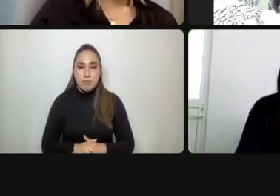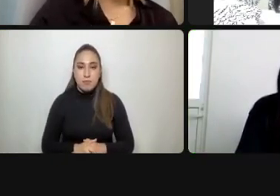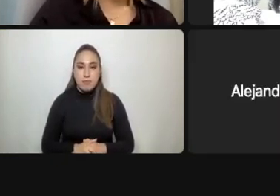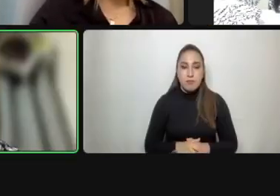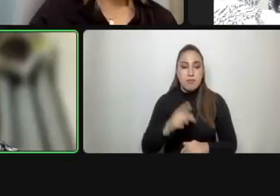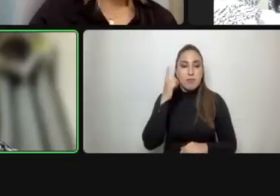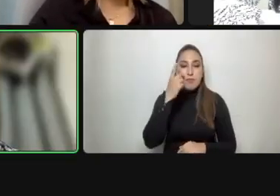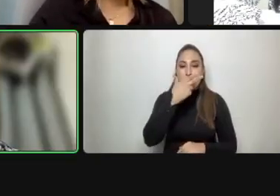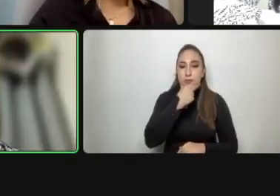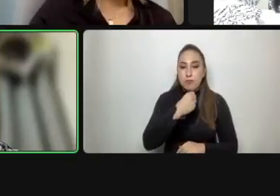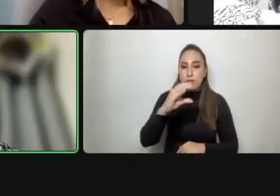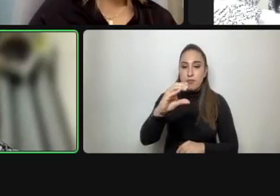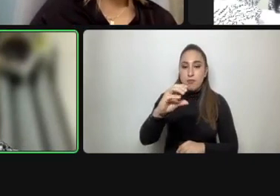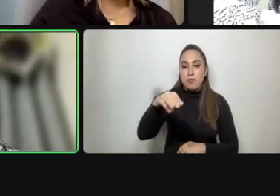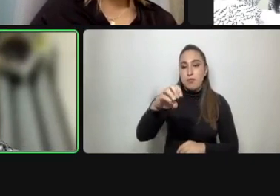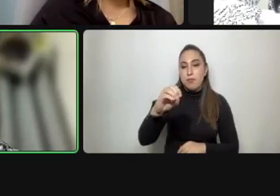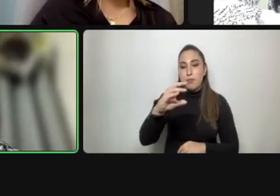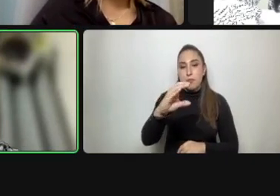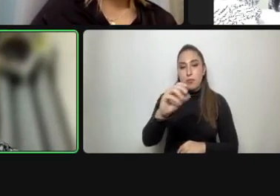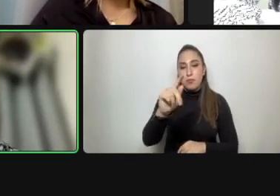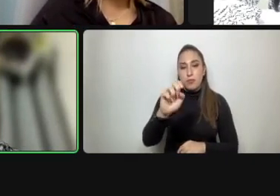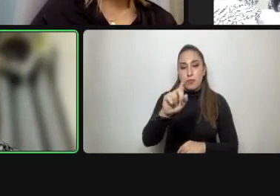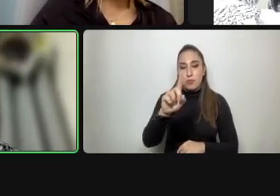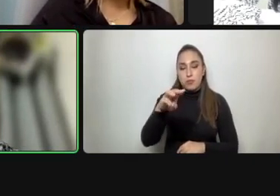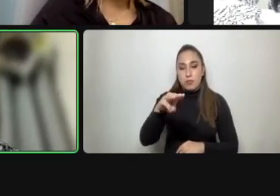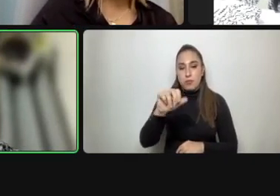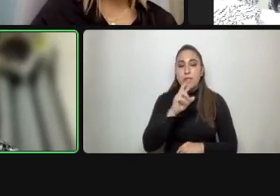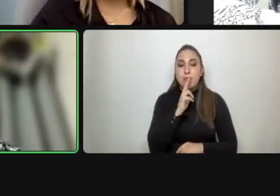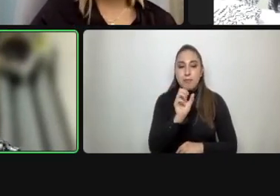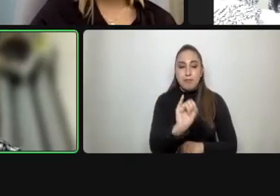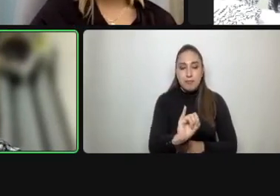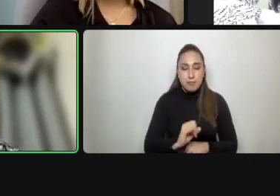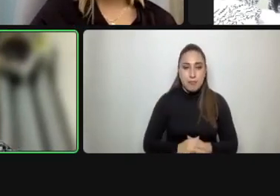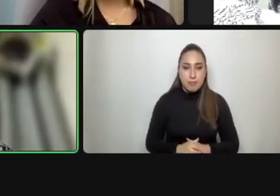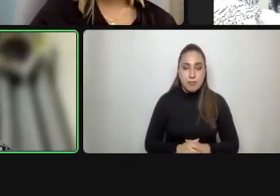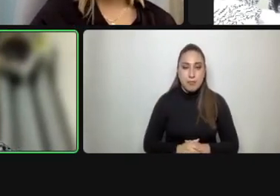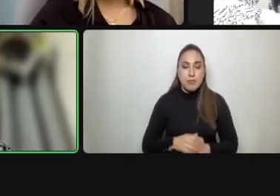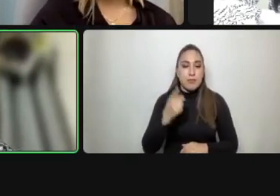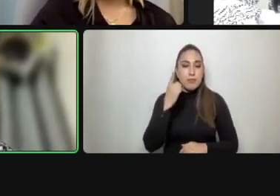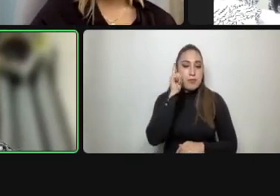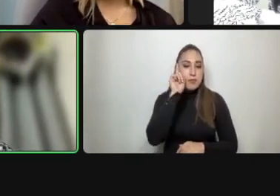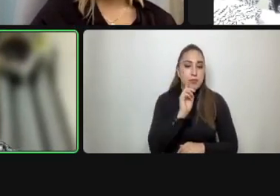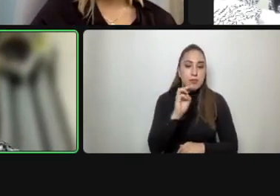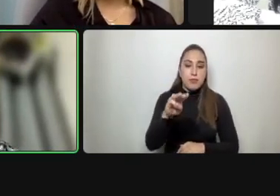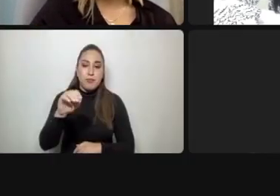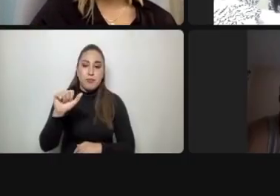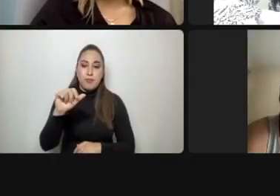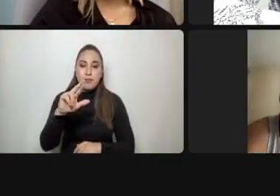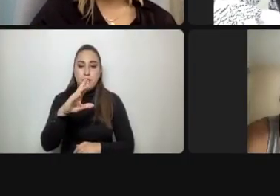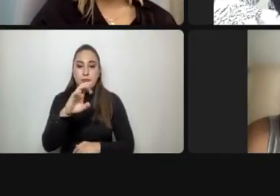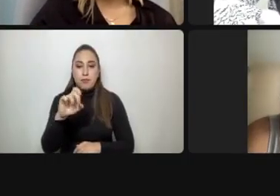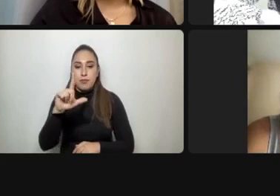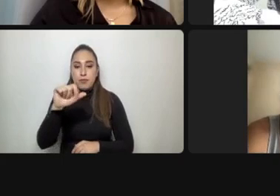Diputado Cristian Moctezuma González, a favor. Diputada Marcela Fuente Castillo.